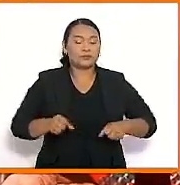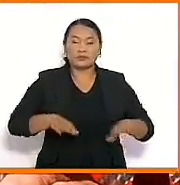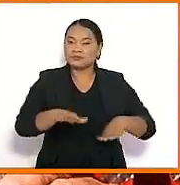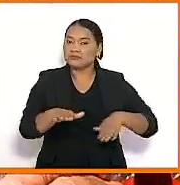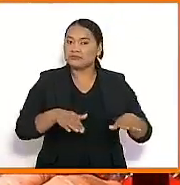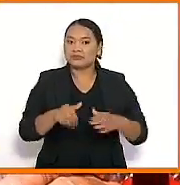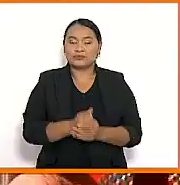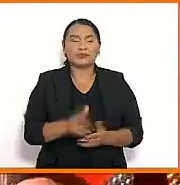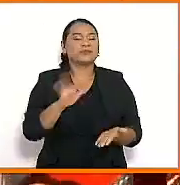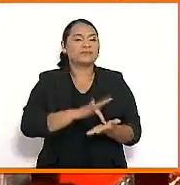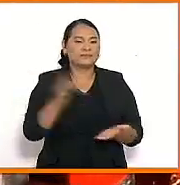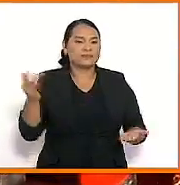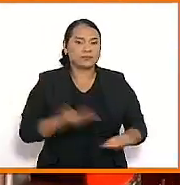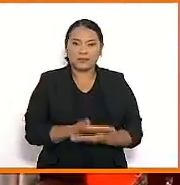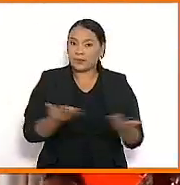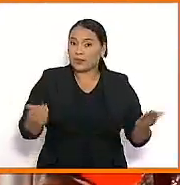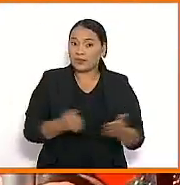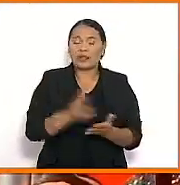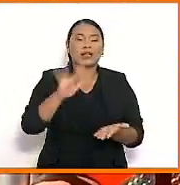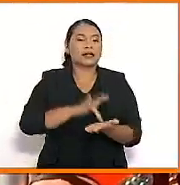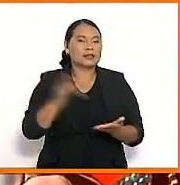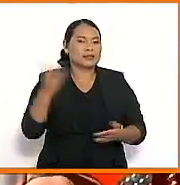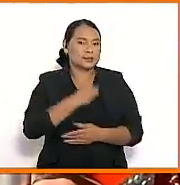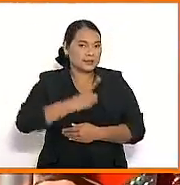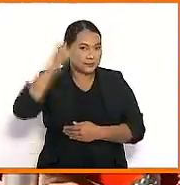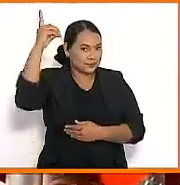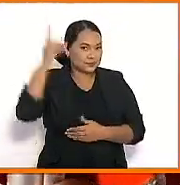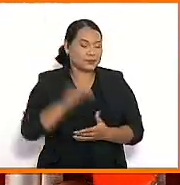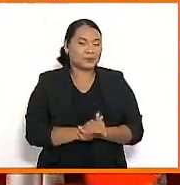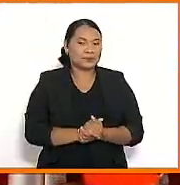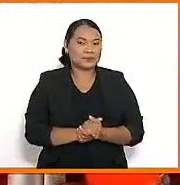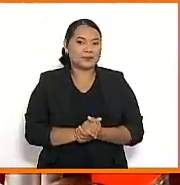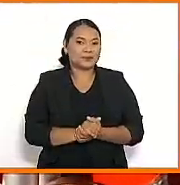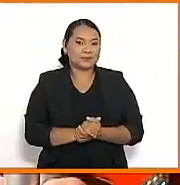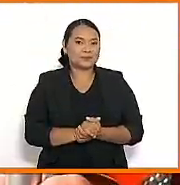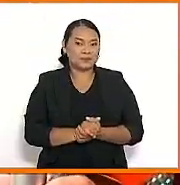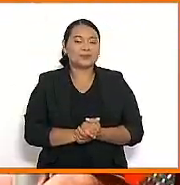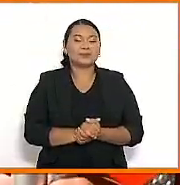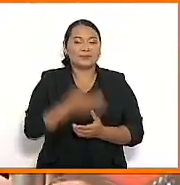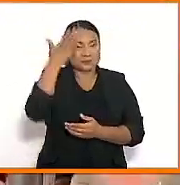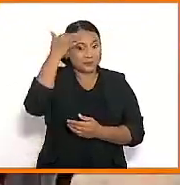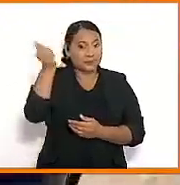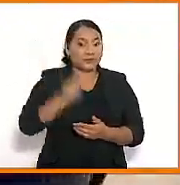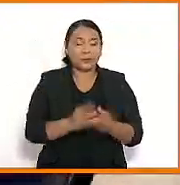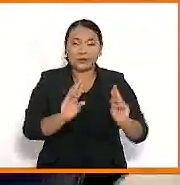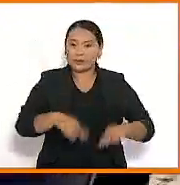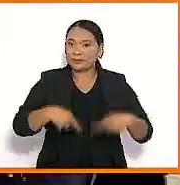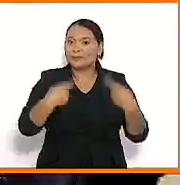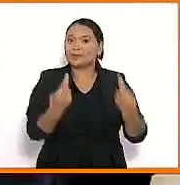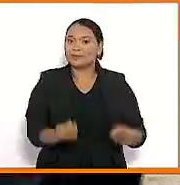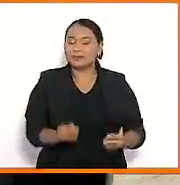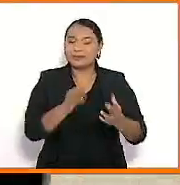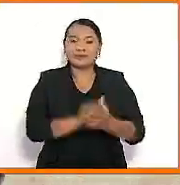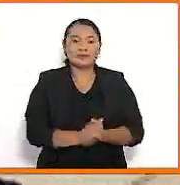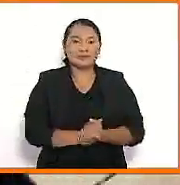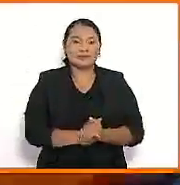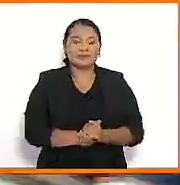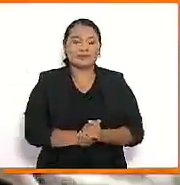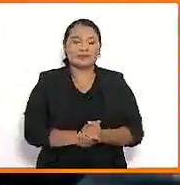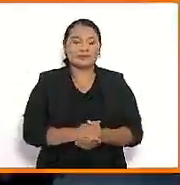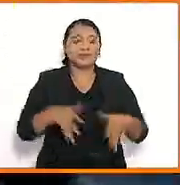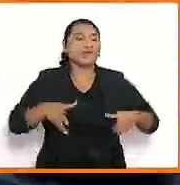gracias a ustedes y a nuestro Señor Jesús por lo que me han dado hoy, la ofrenda, las muletas,